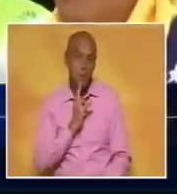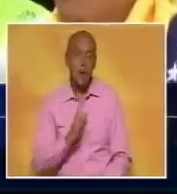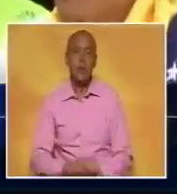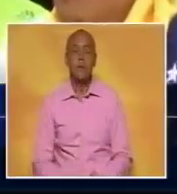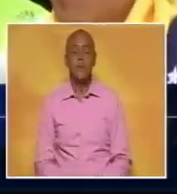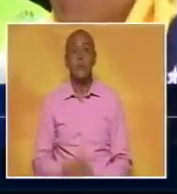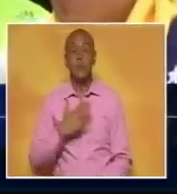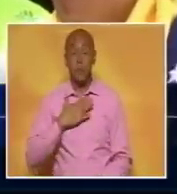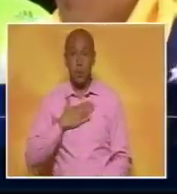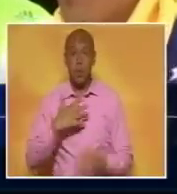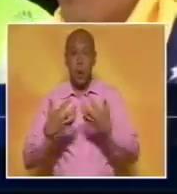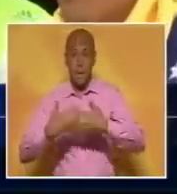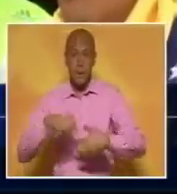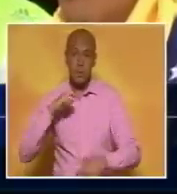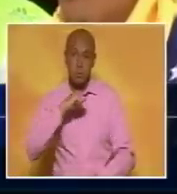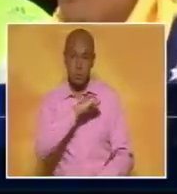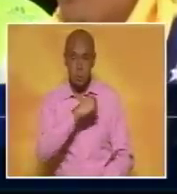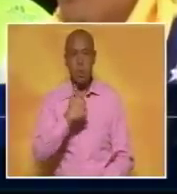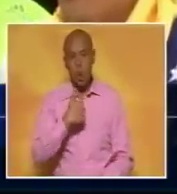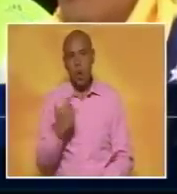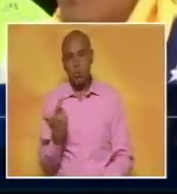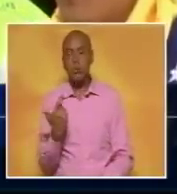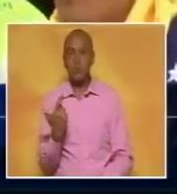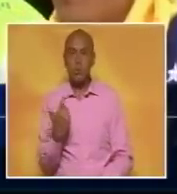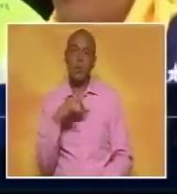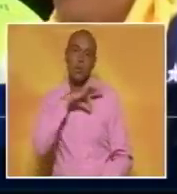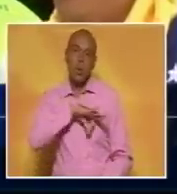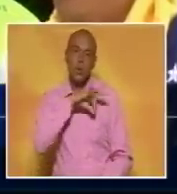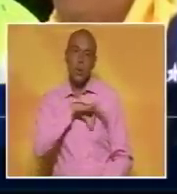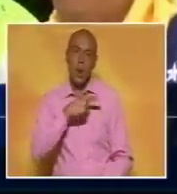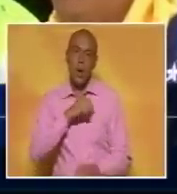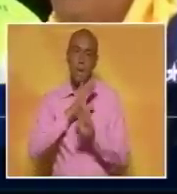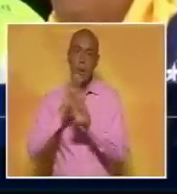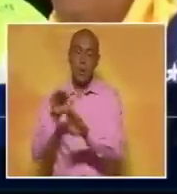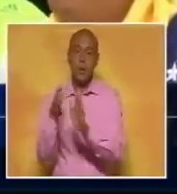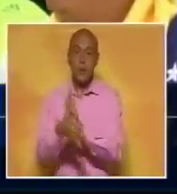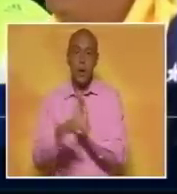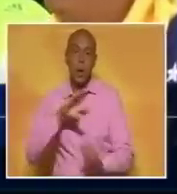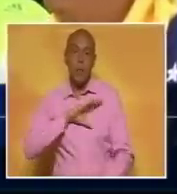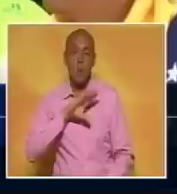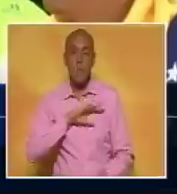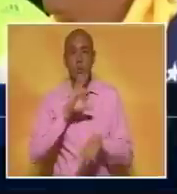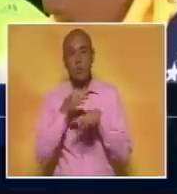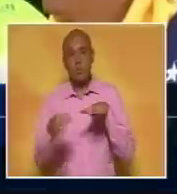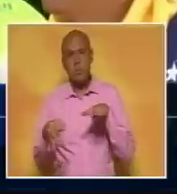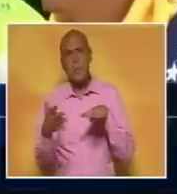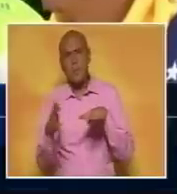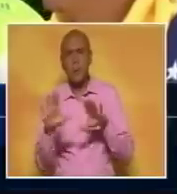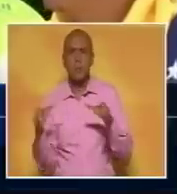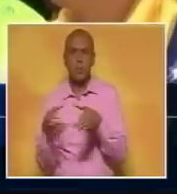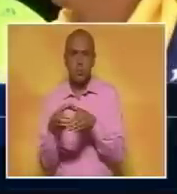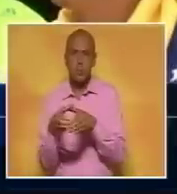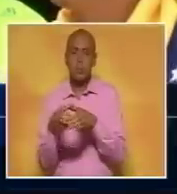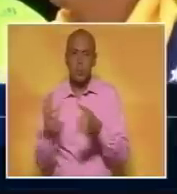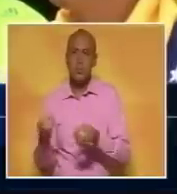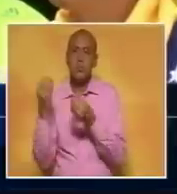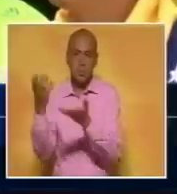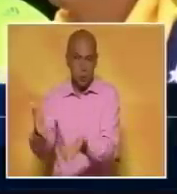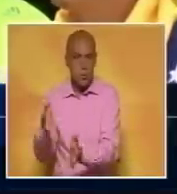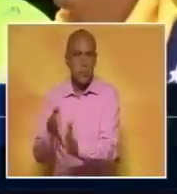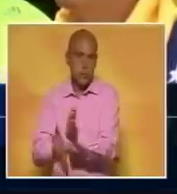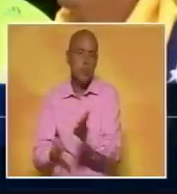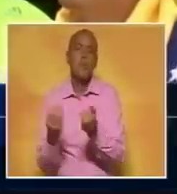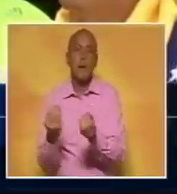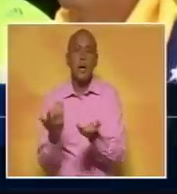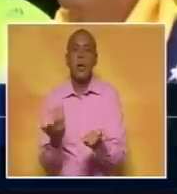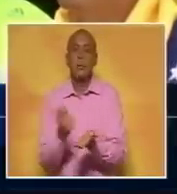parte de nuestra empresa, nuestro aporte social, de llevar a nuestras escuelas del municipio de Caroní unos kits que se van a donar esto en pro